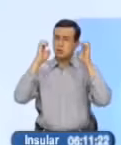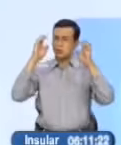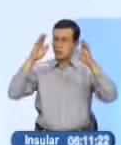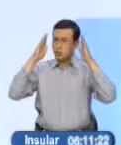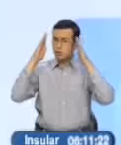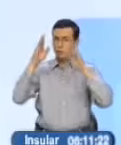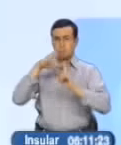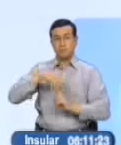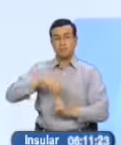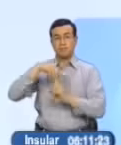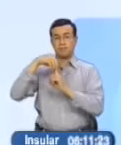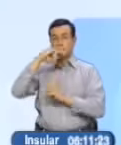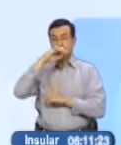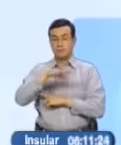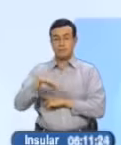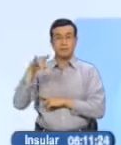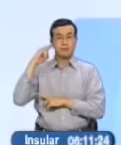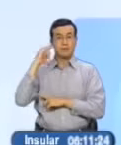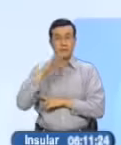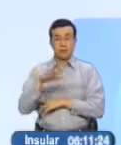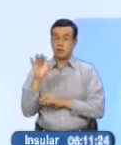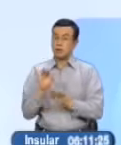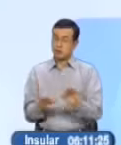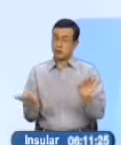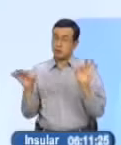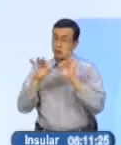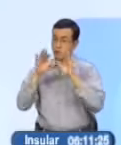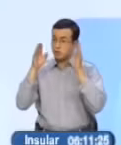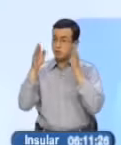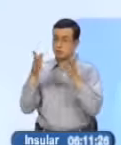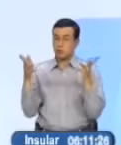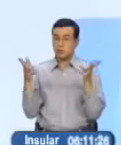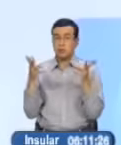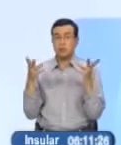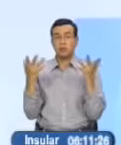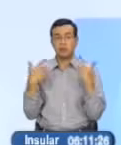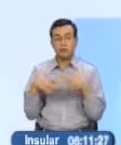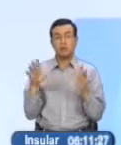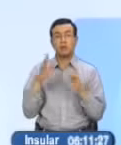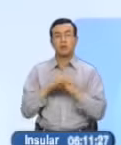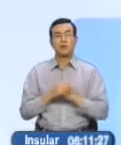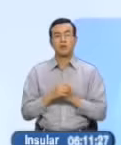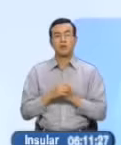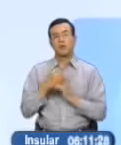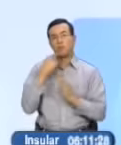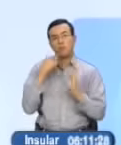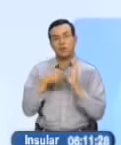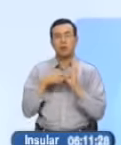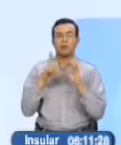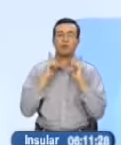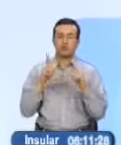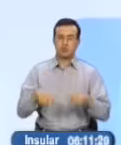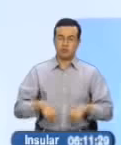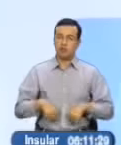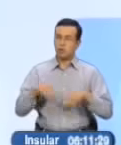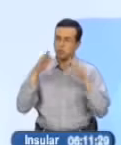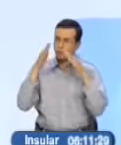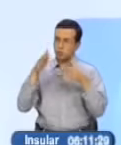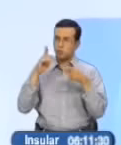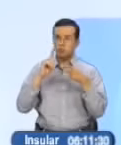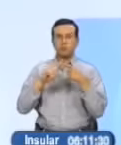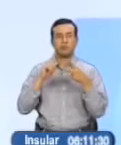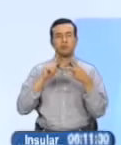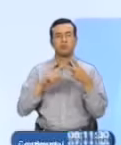atención prioritaria para estos niños y niñas es importante. Nosotros ahí tenemos desde lo que son las instancias de salud y desde las